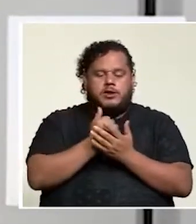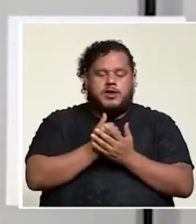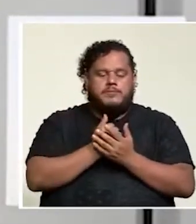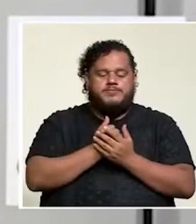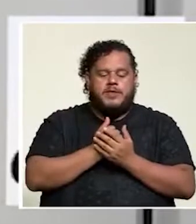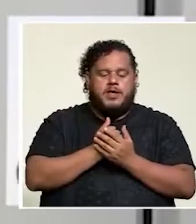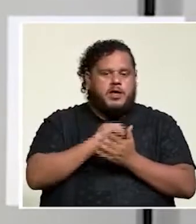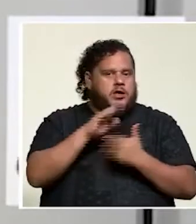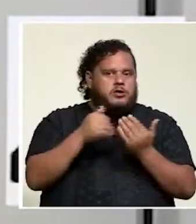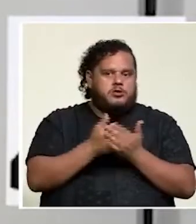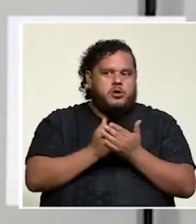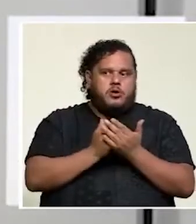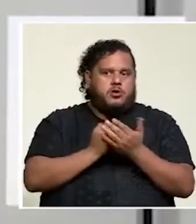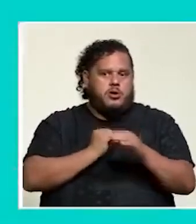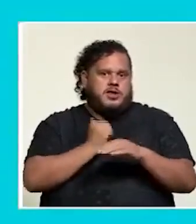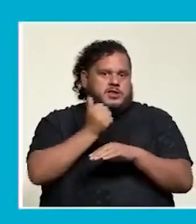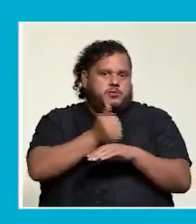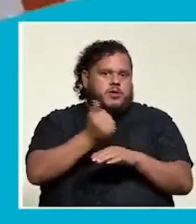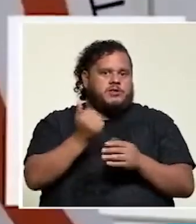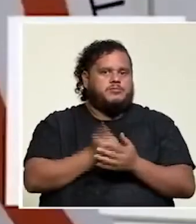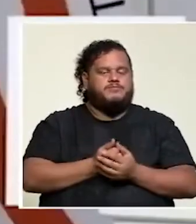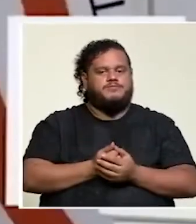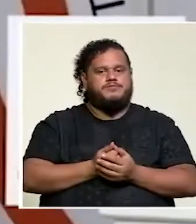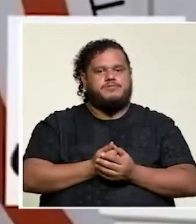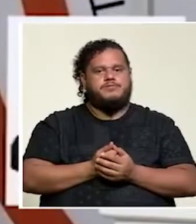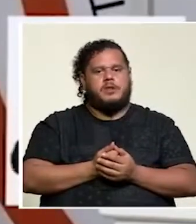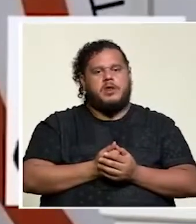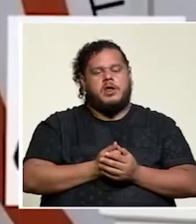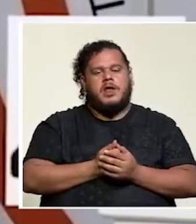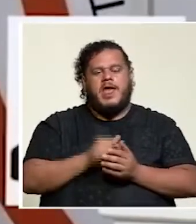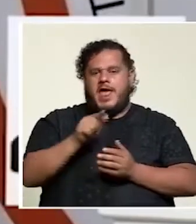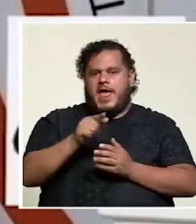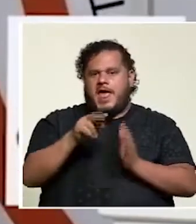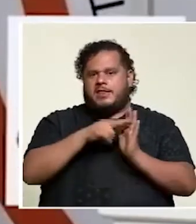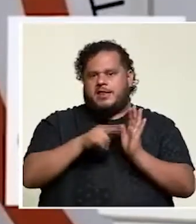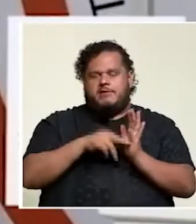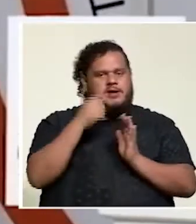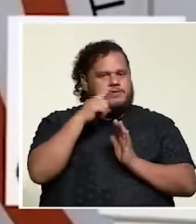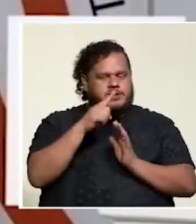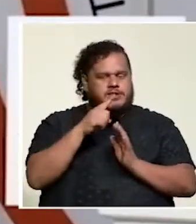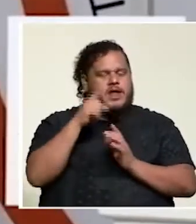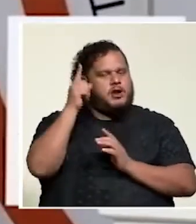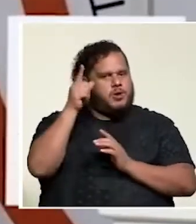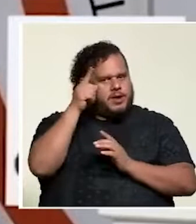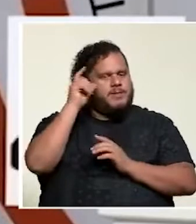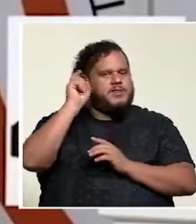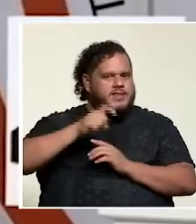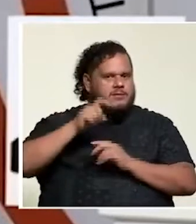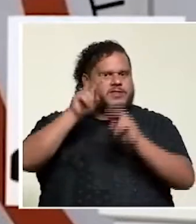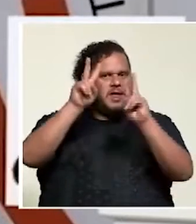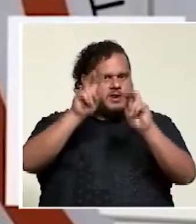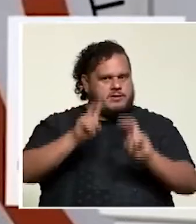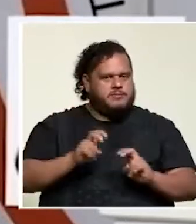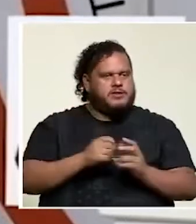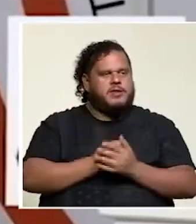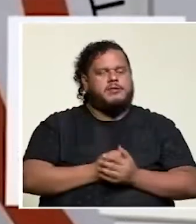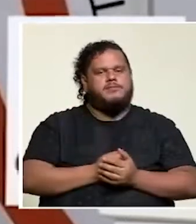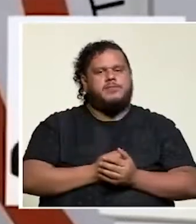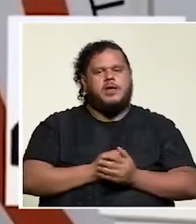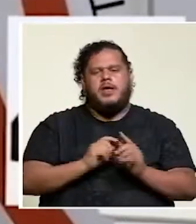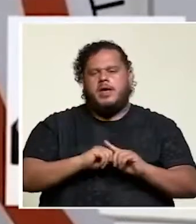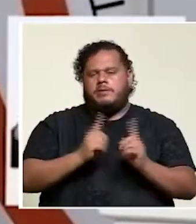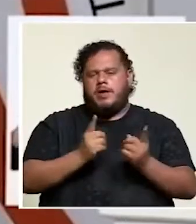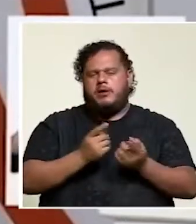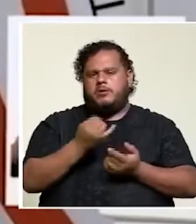todo es impuestos e impuestos. Esta regla fiscal efectivamente debe ser revisada.